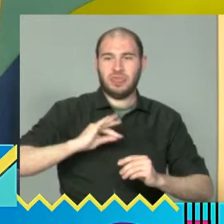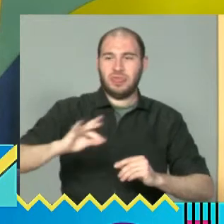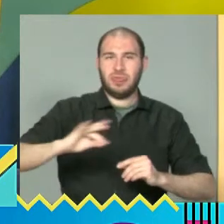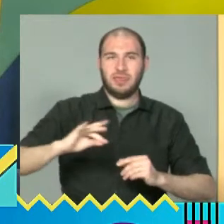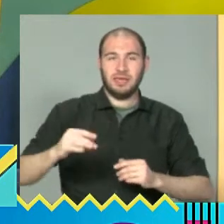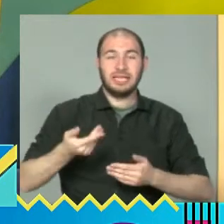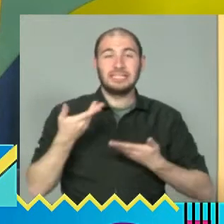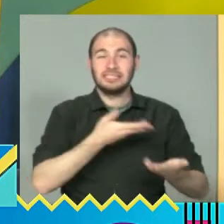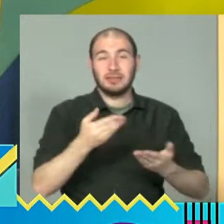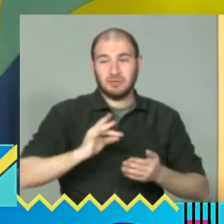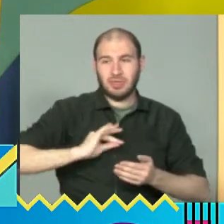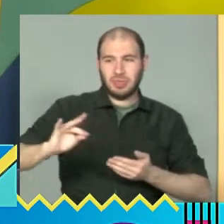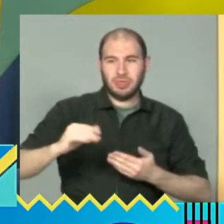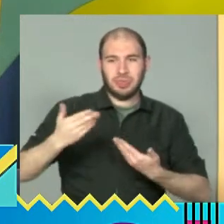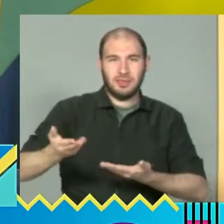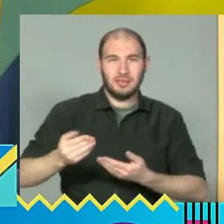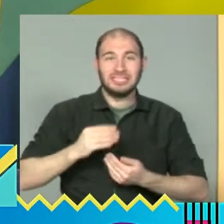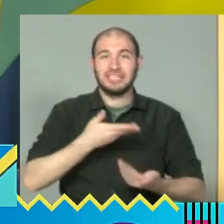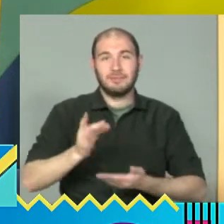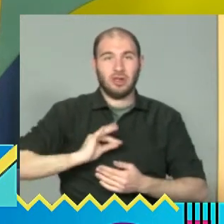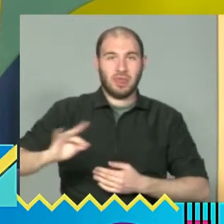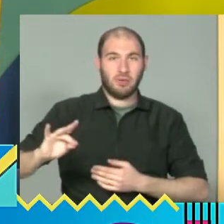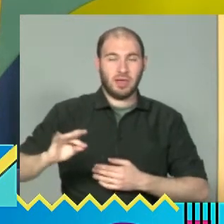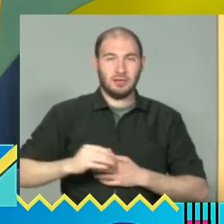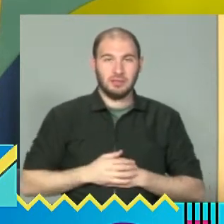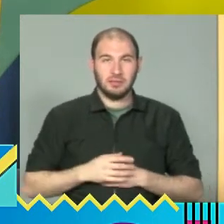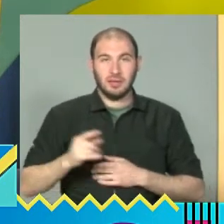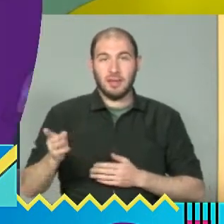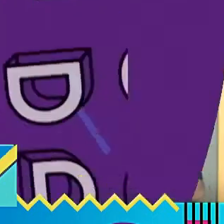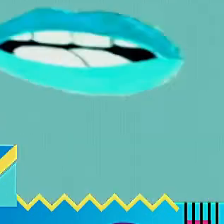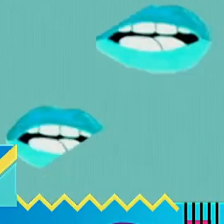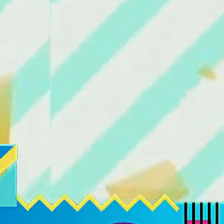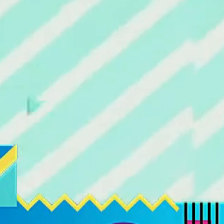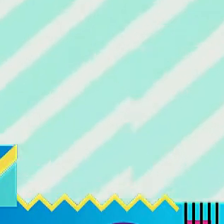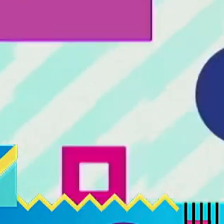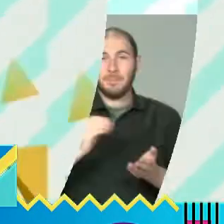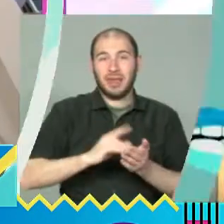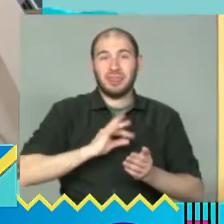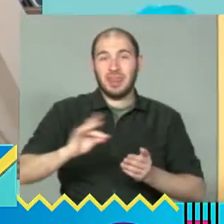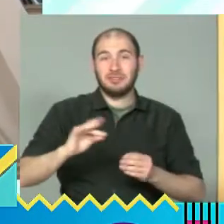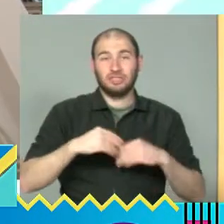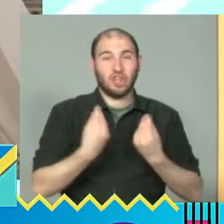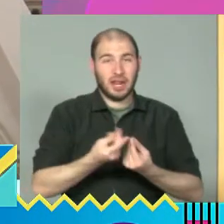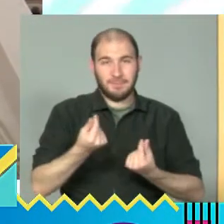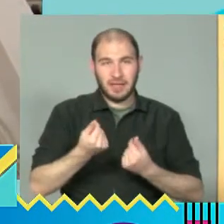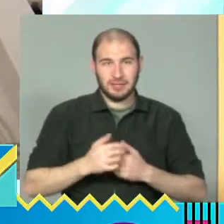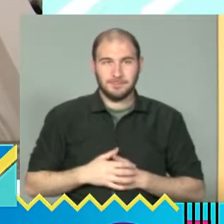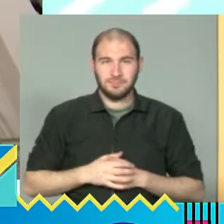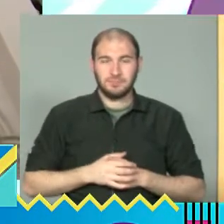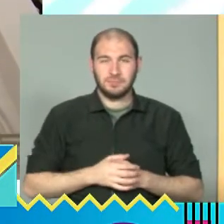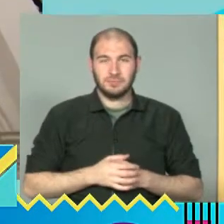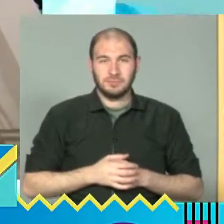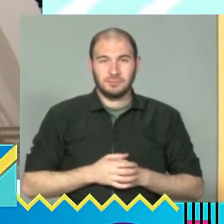que pagar los servicios de esa deuda y esos servicios de la deuda, digamos, se incorporan a tu déficit fiscal. Creo que ese